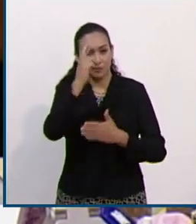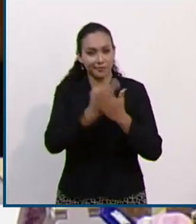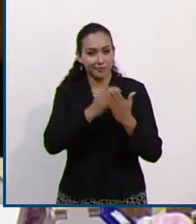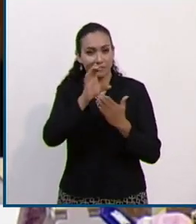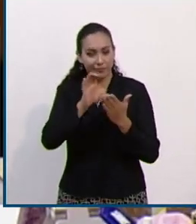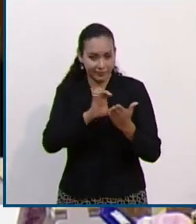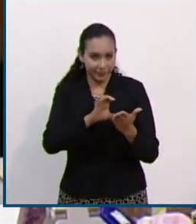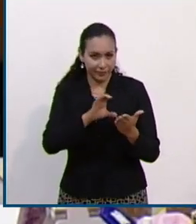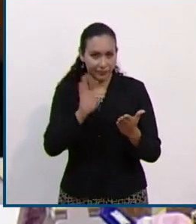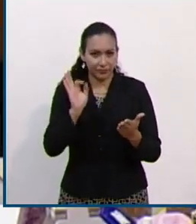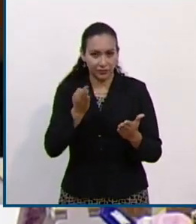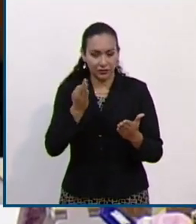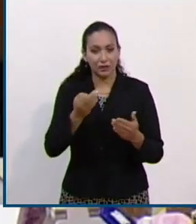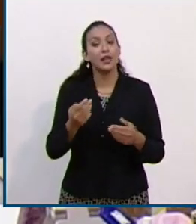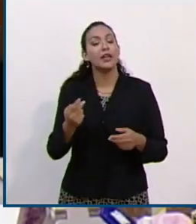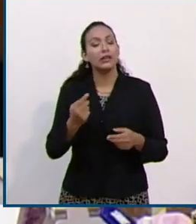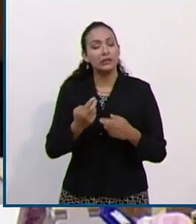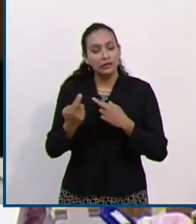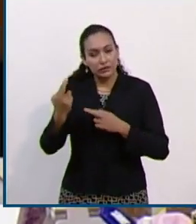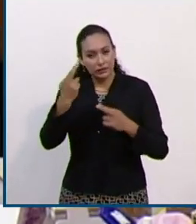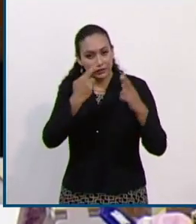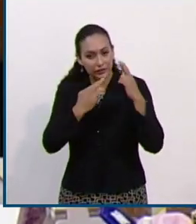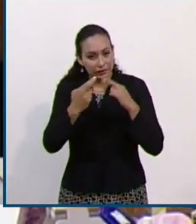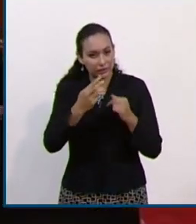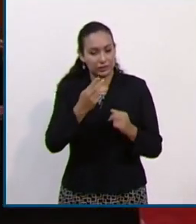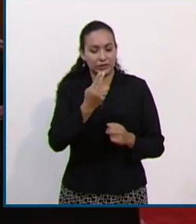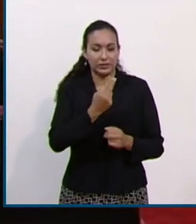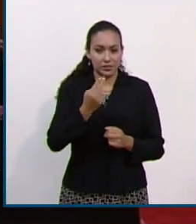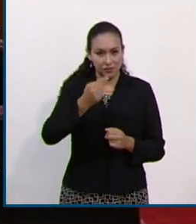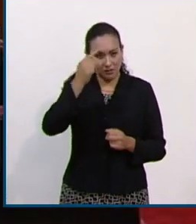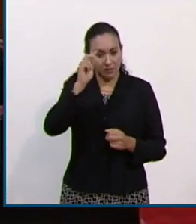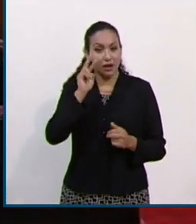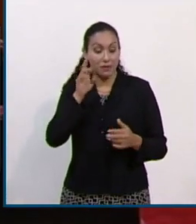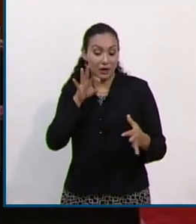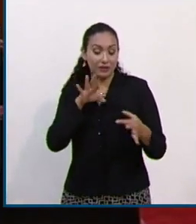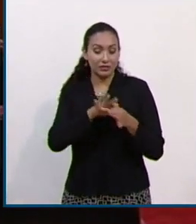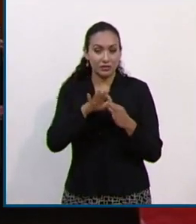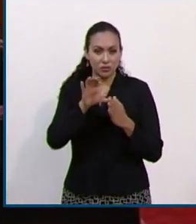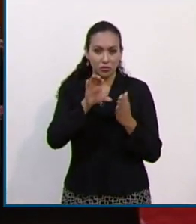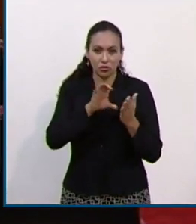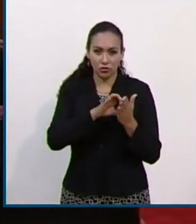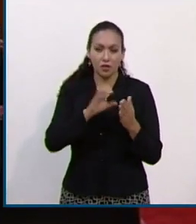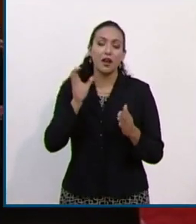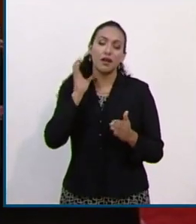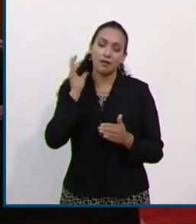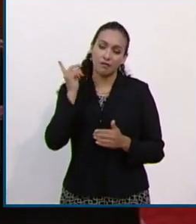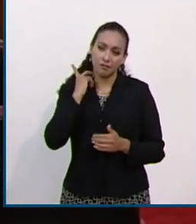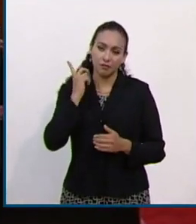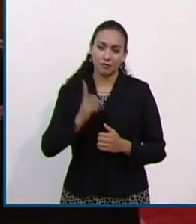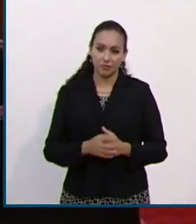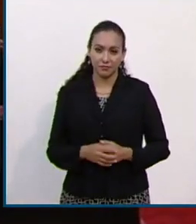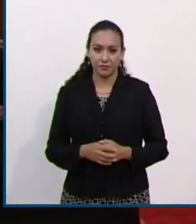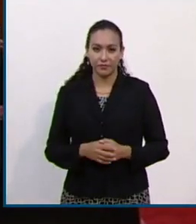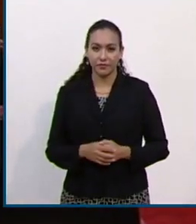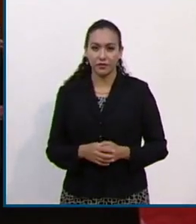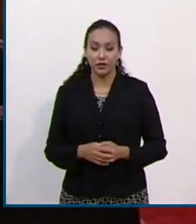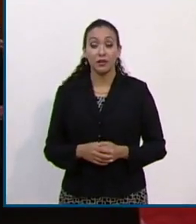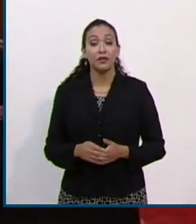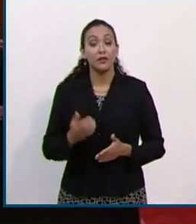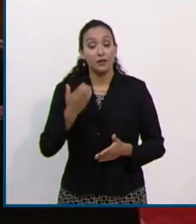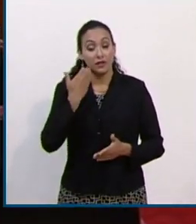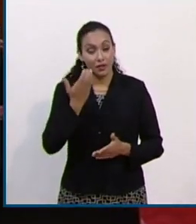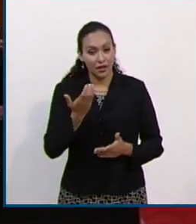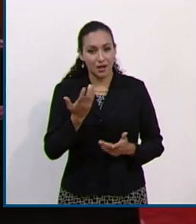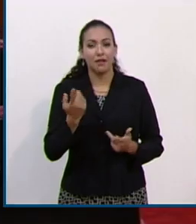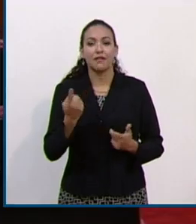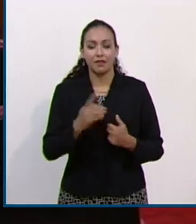en el marco de buena fe y absoluta integridad legal y constitucional de la Cámara de Diputados, se espera una